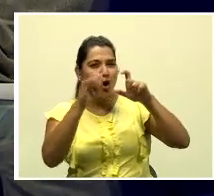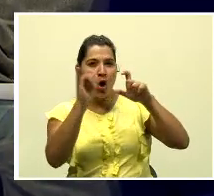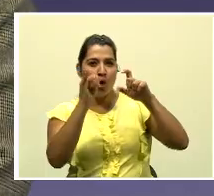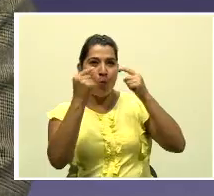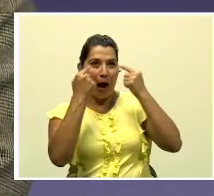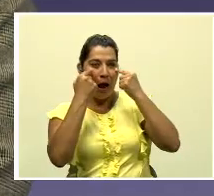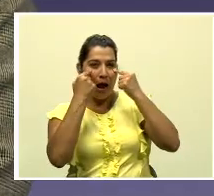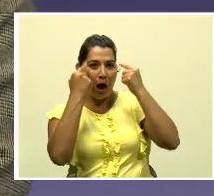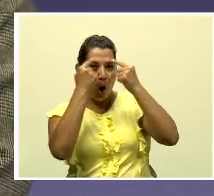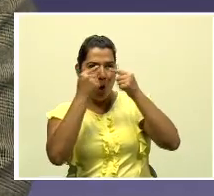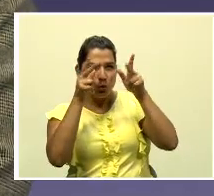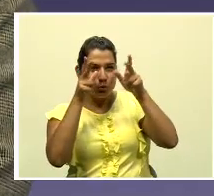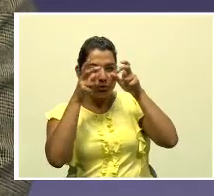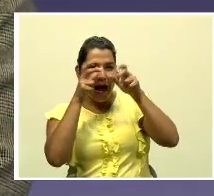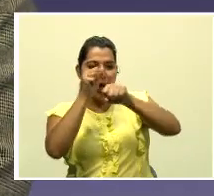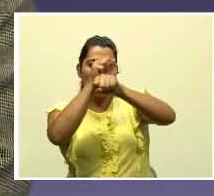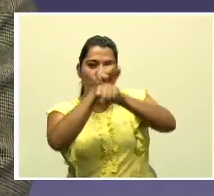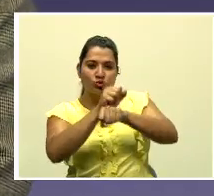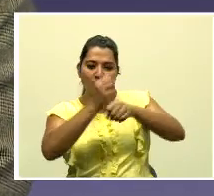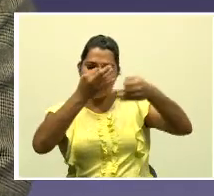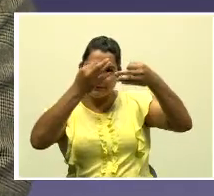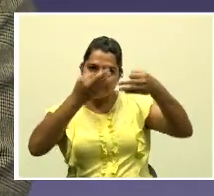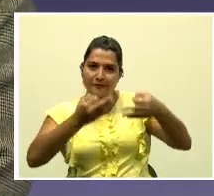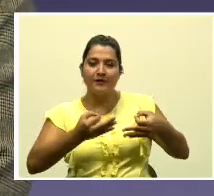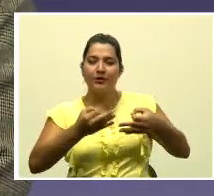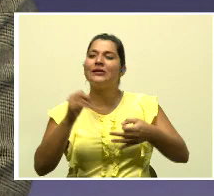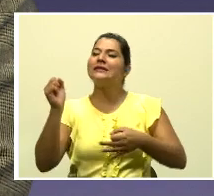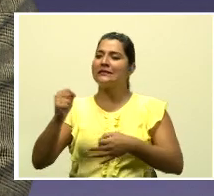con el tiempo se da uno cuenta que hay